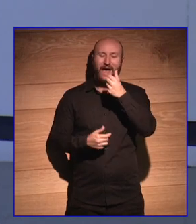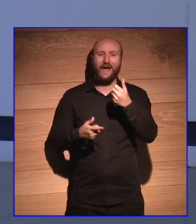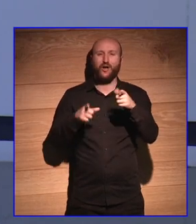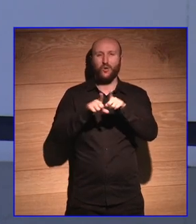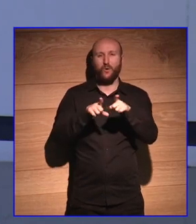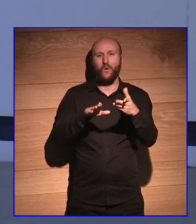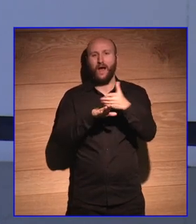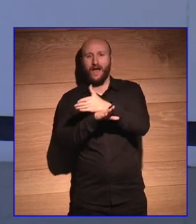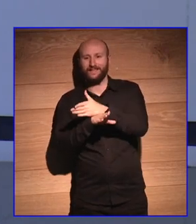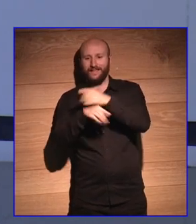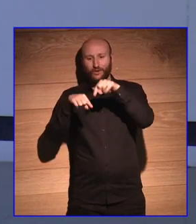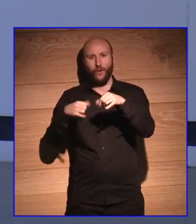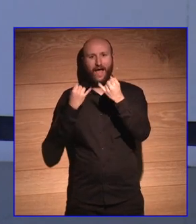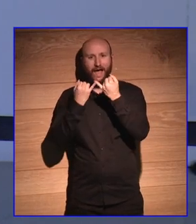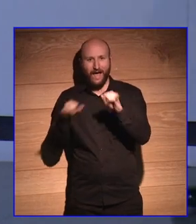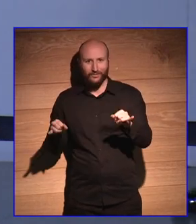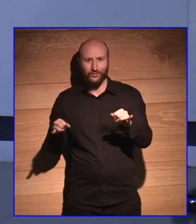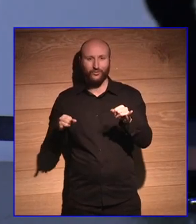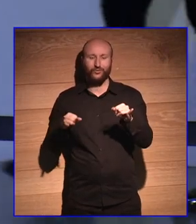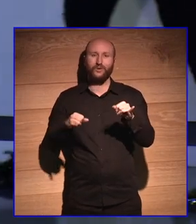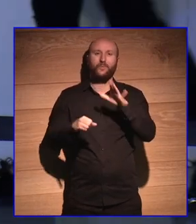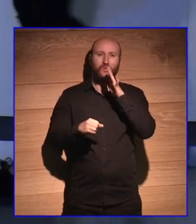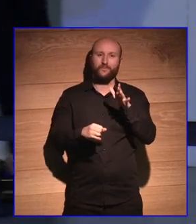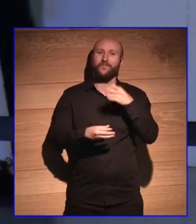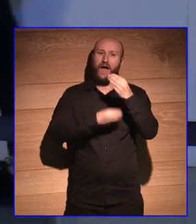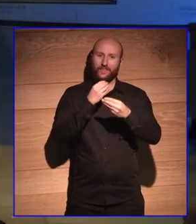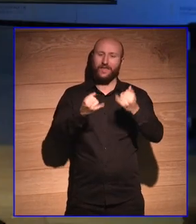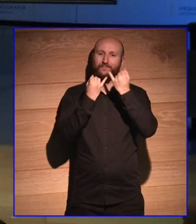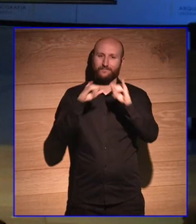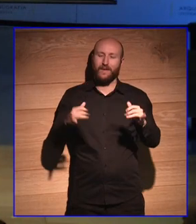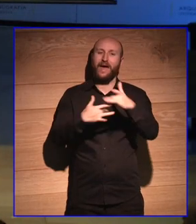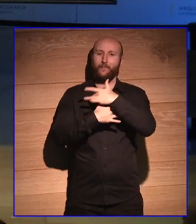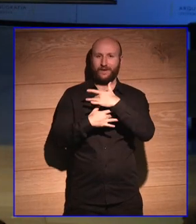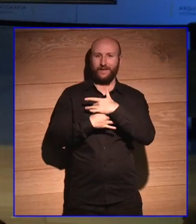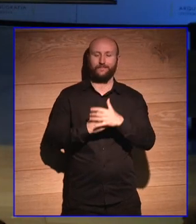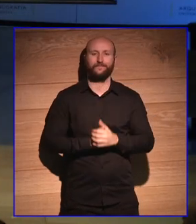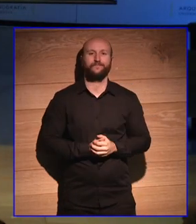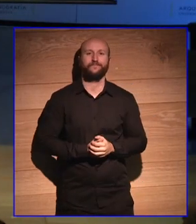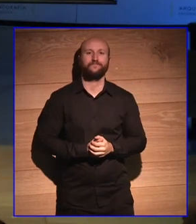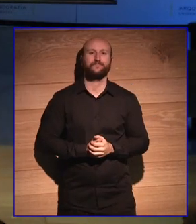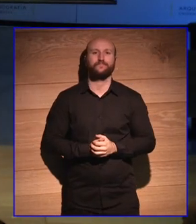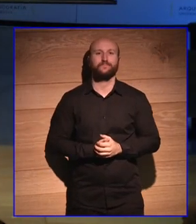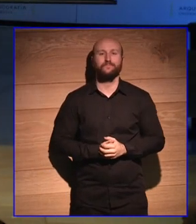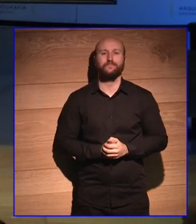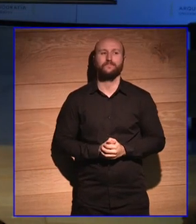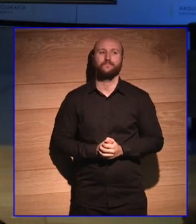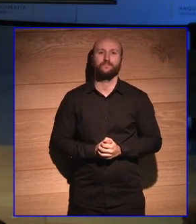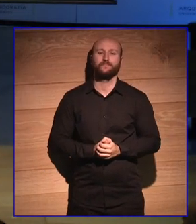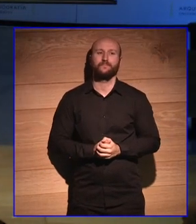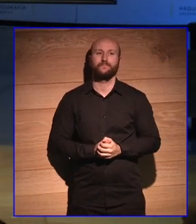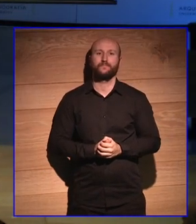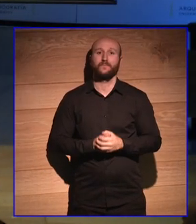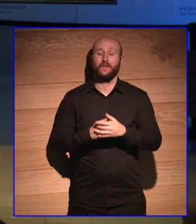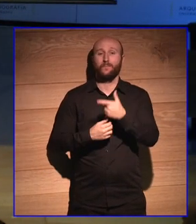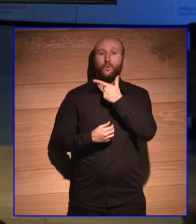bonito poder hacer este acto y celebrar a maría de pablos bueno antes de empezar me gustaría que el